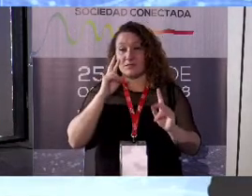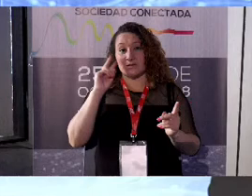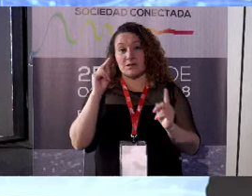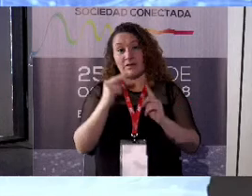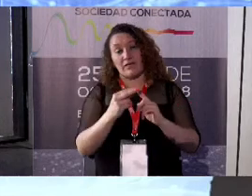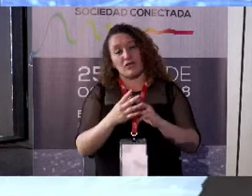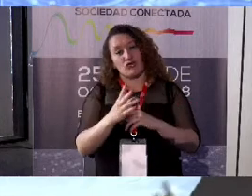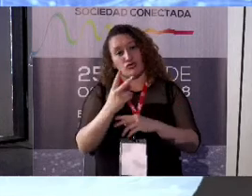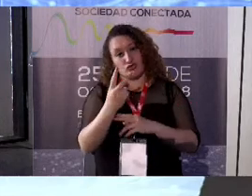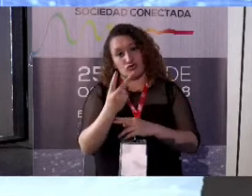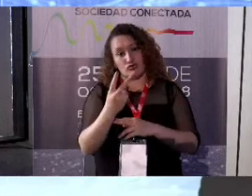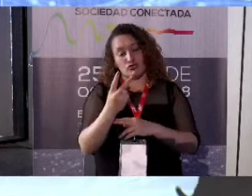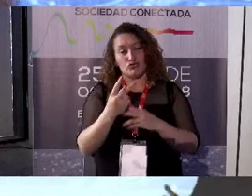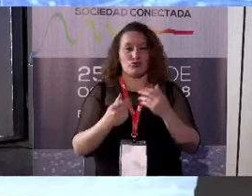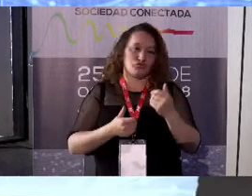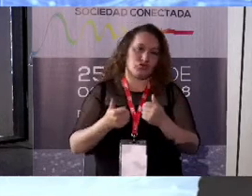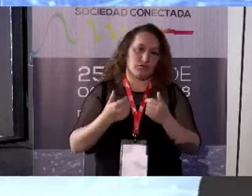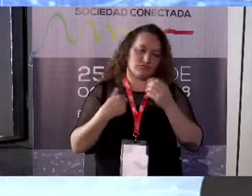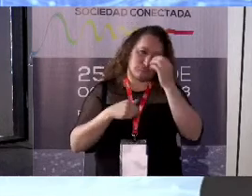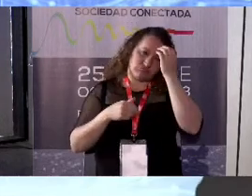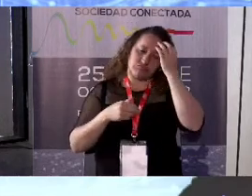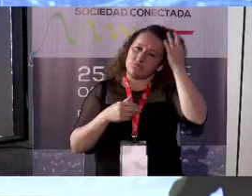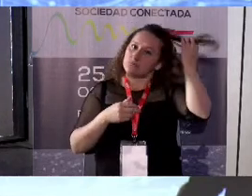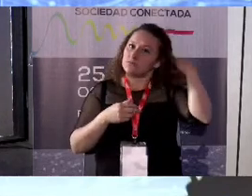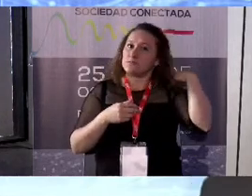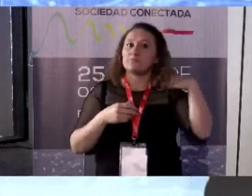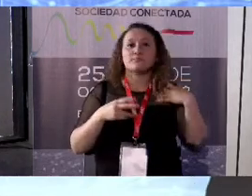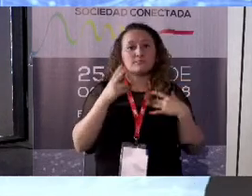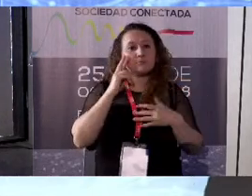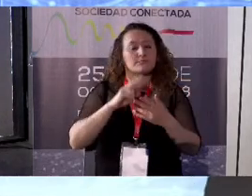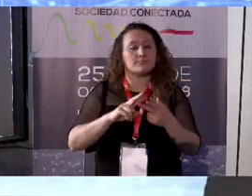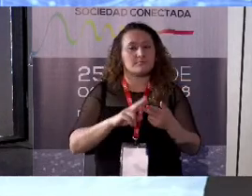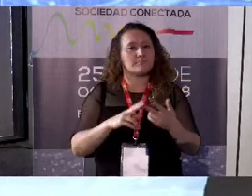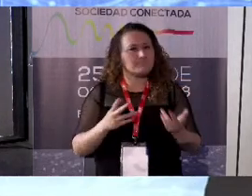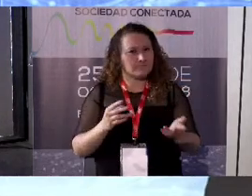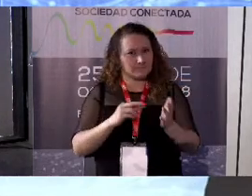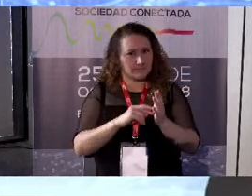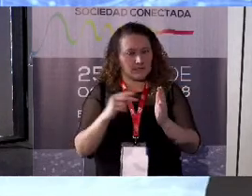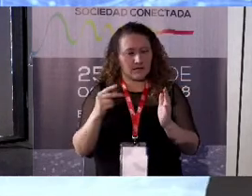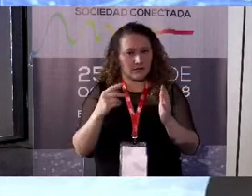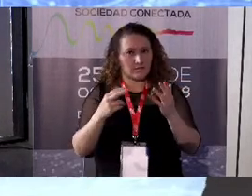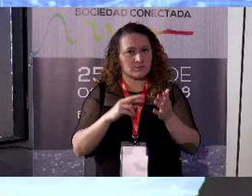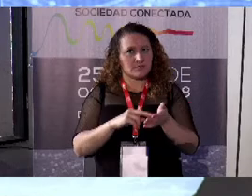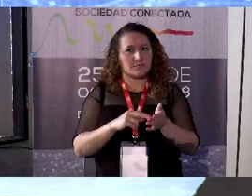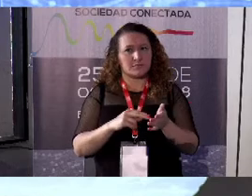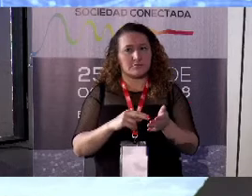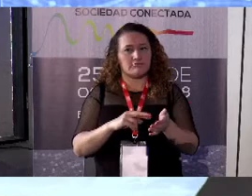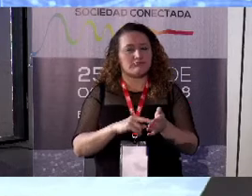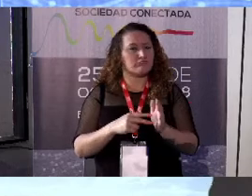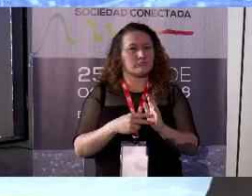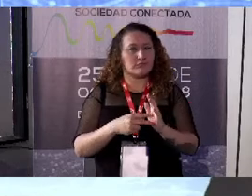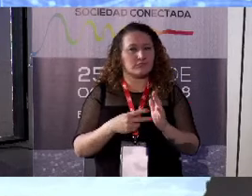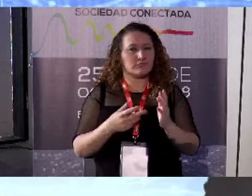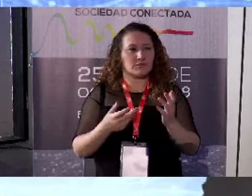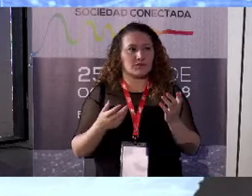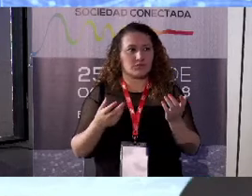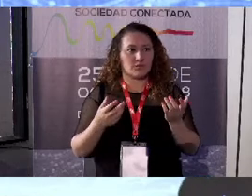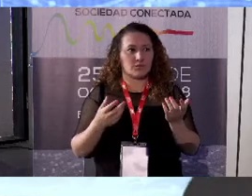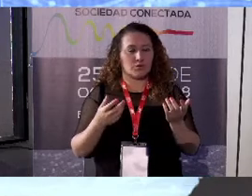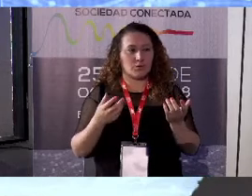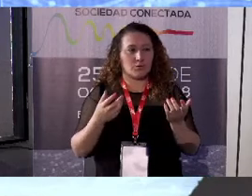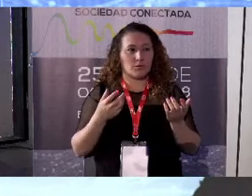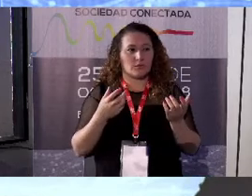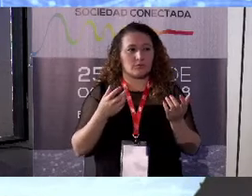la universalidad que nosotros conocemos como como técnicos que es eh tratar de llegar